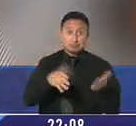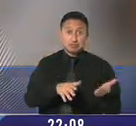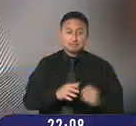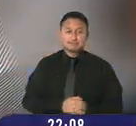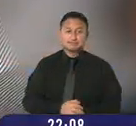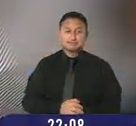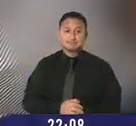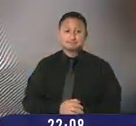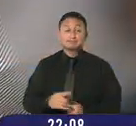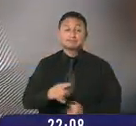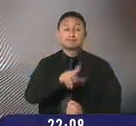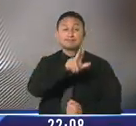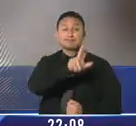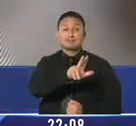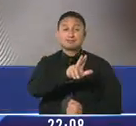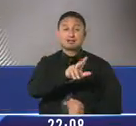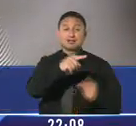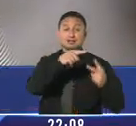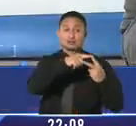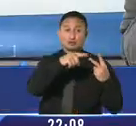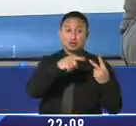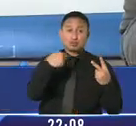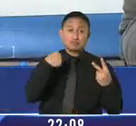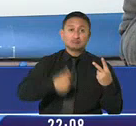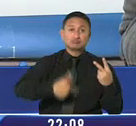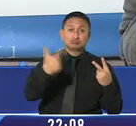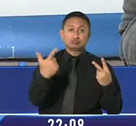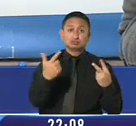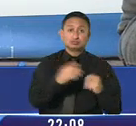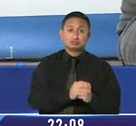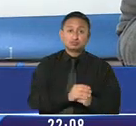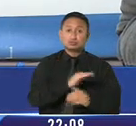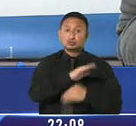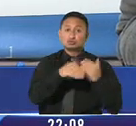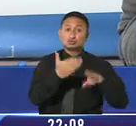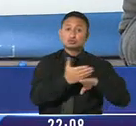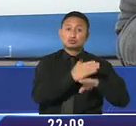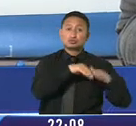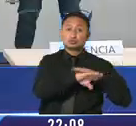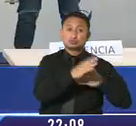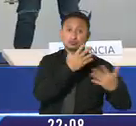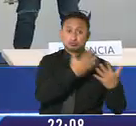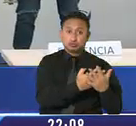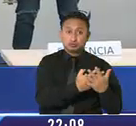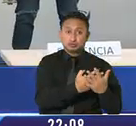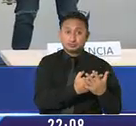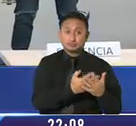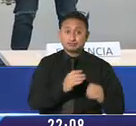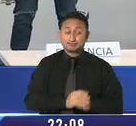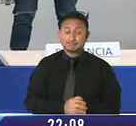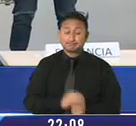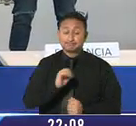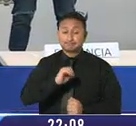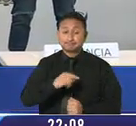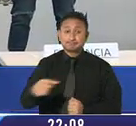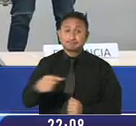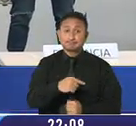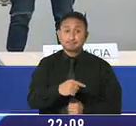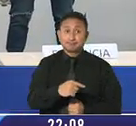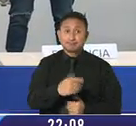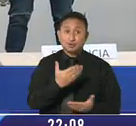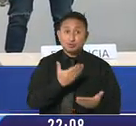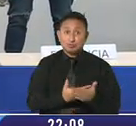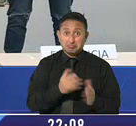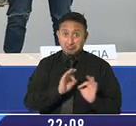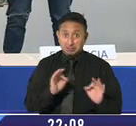los tres presuntos delincuentes, dos andaban armados con pistolas. Todos cuentan con antecedentes y aparentemente, para circular sin levantar